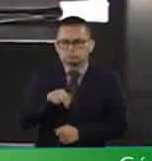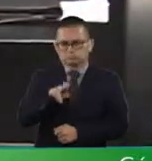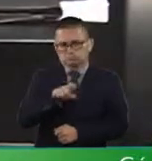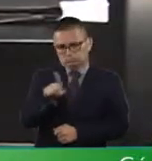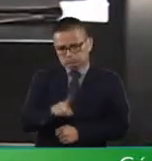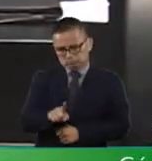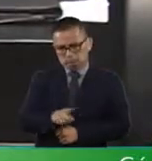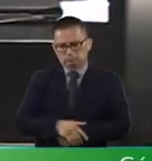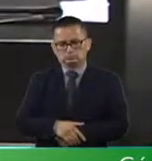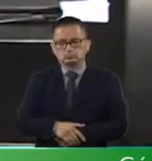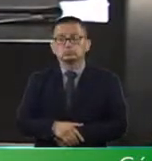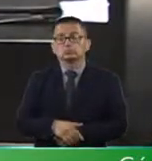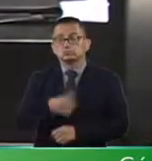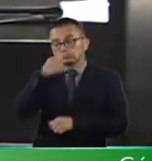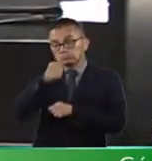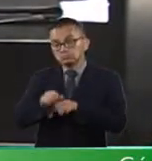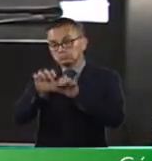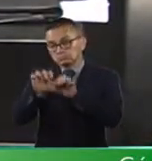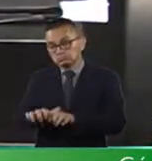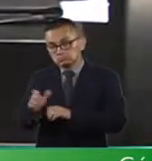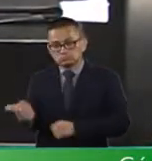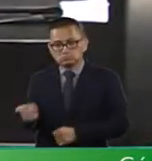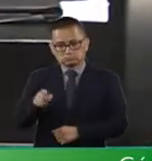ahuet consulte la secretaría al pleno